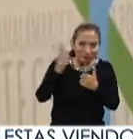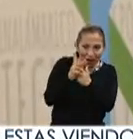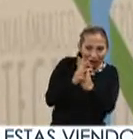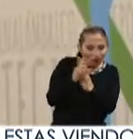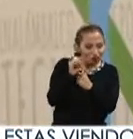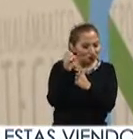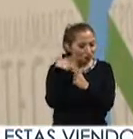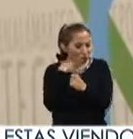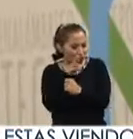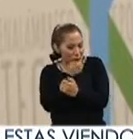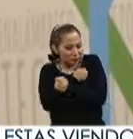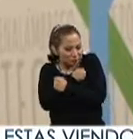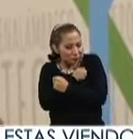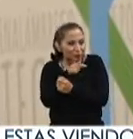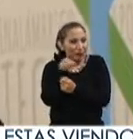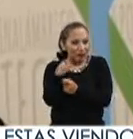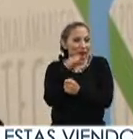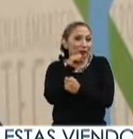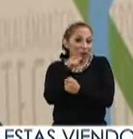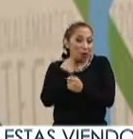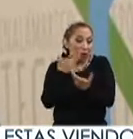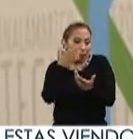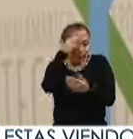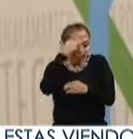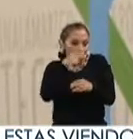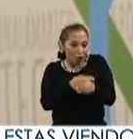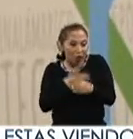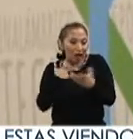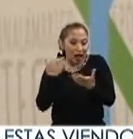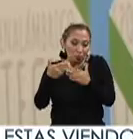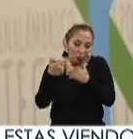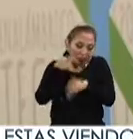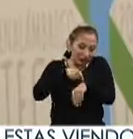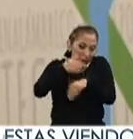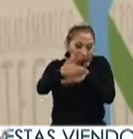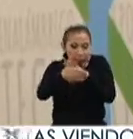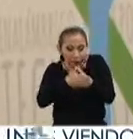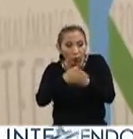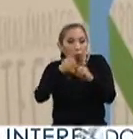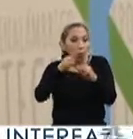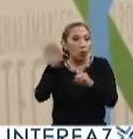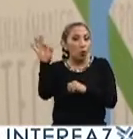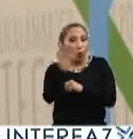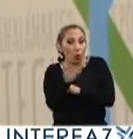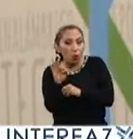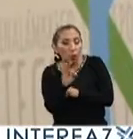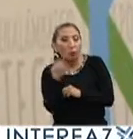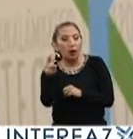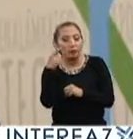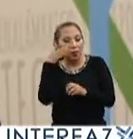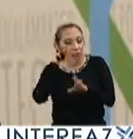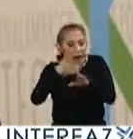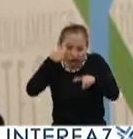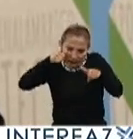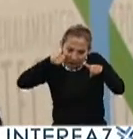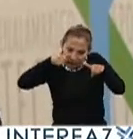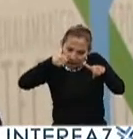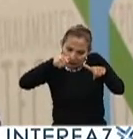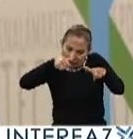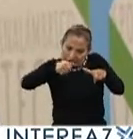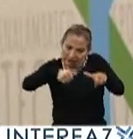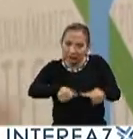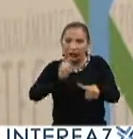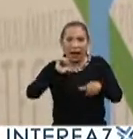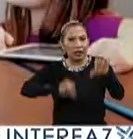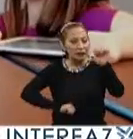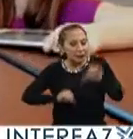es quizás generar un poco mejor de memoria a corto plazo, o quizás concentrarte mucho mejor